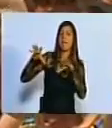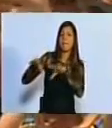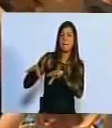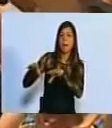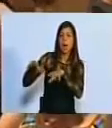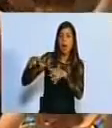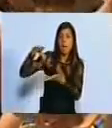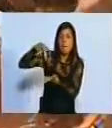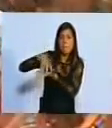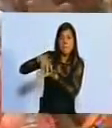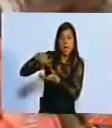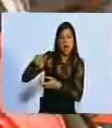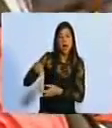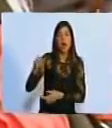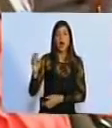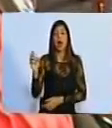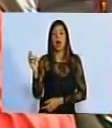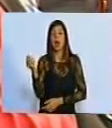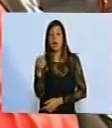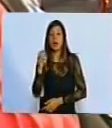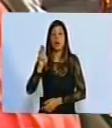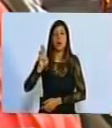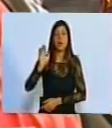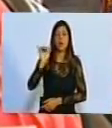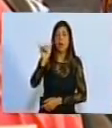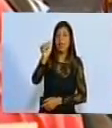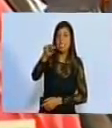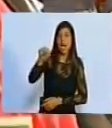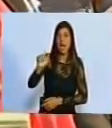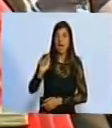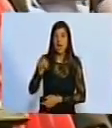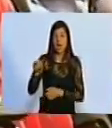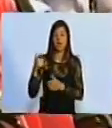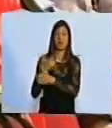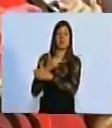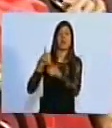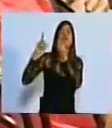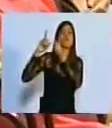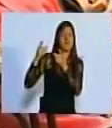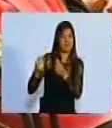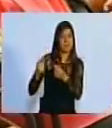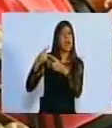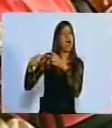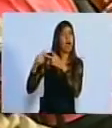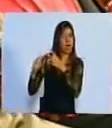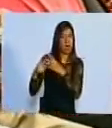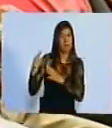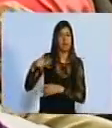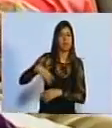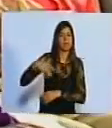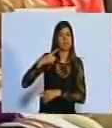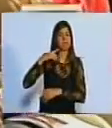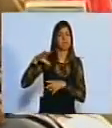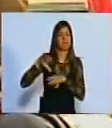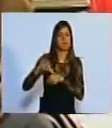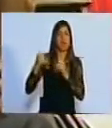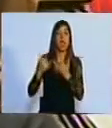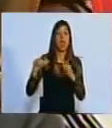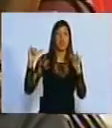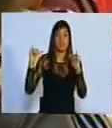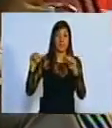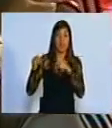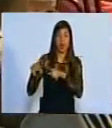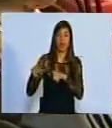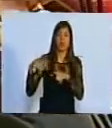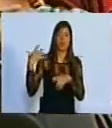quien tenía todos los recursos económicos para garantizar la libertad de nuestra independencia, fue la que más